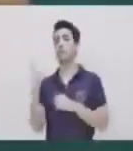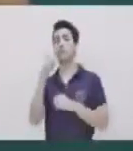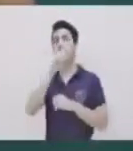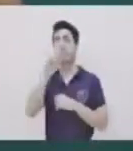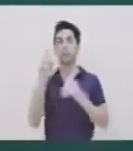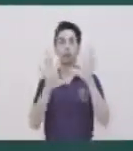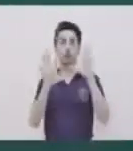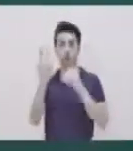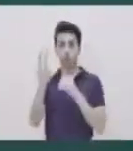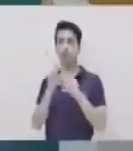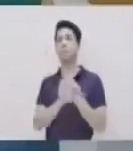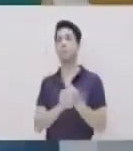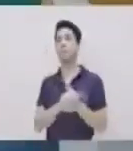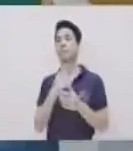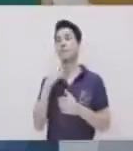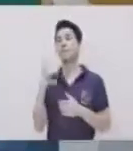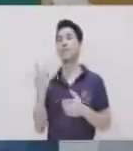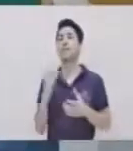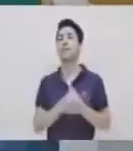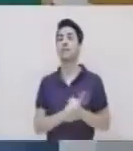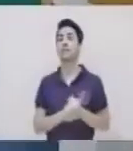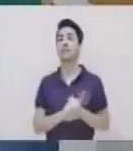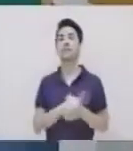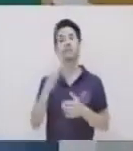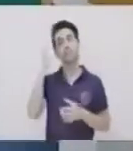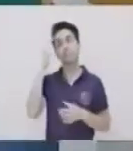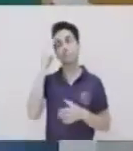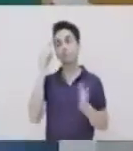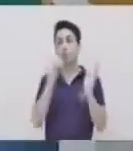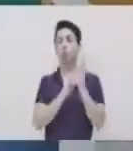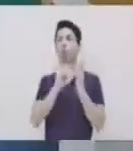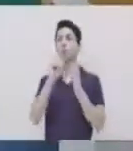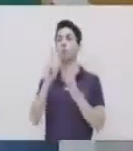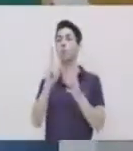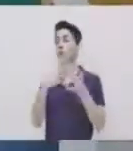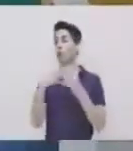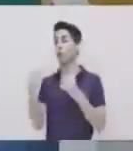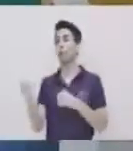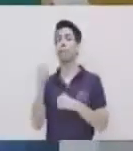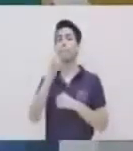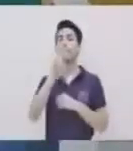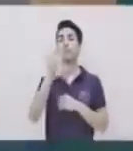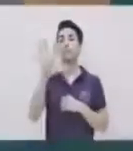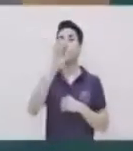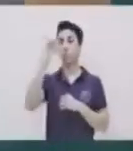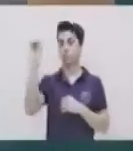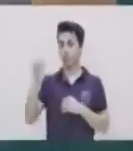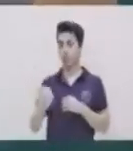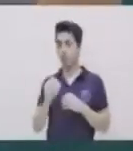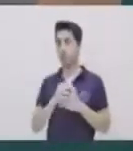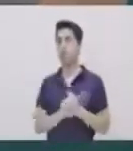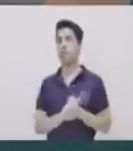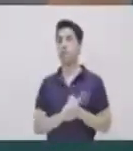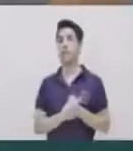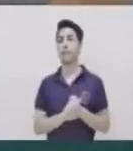112. Entonces, ¿qué puedo decir de acá? Sabemos que el cuartil 1 me representa el 25%.